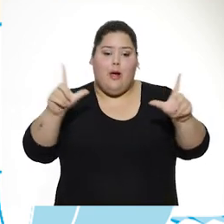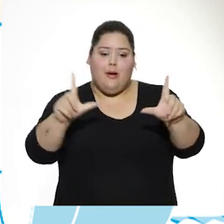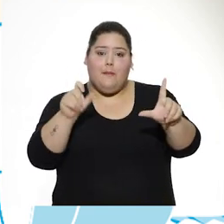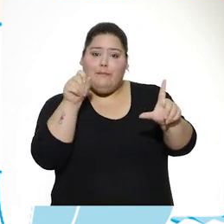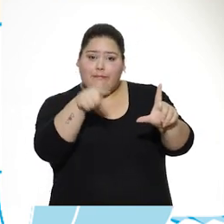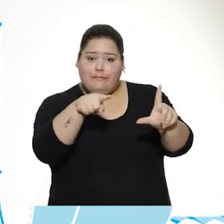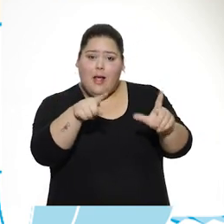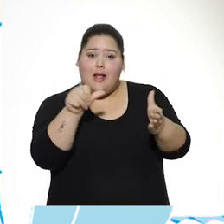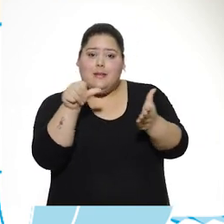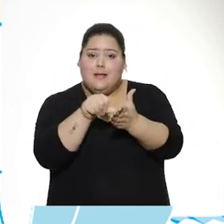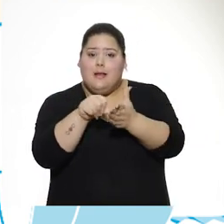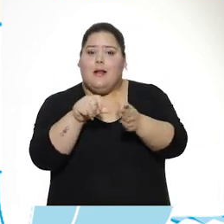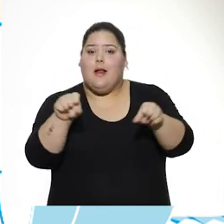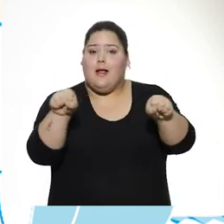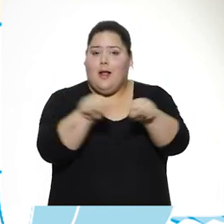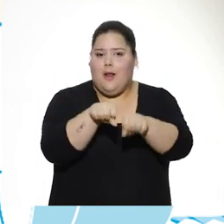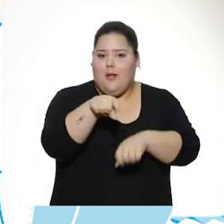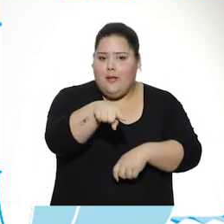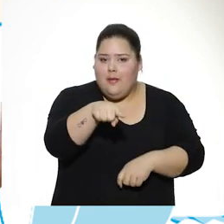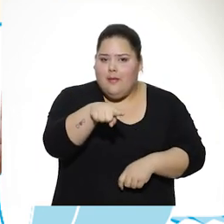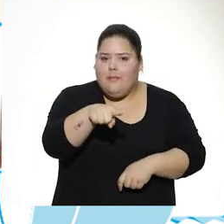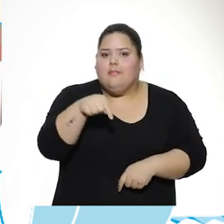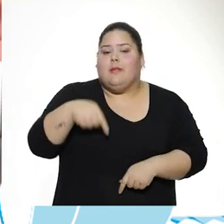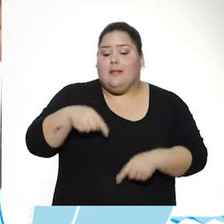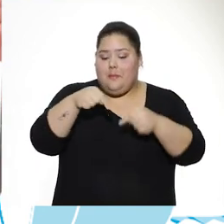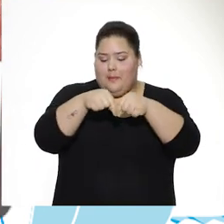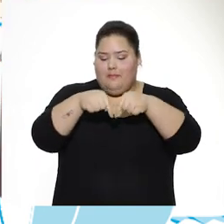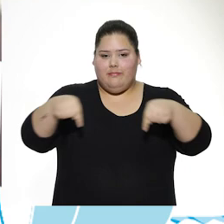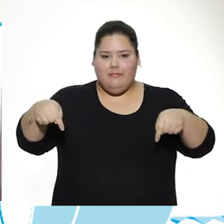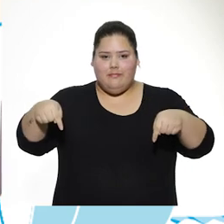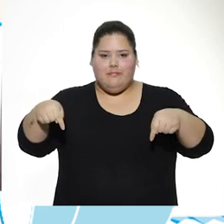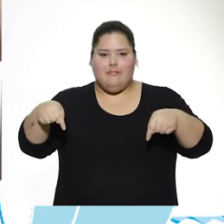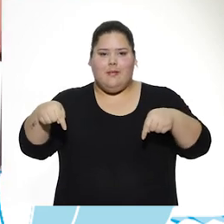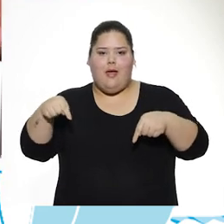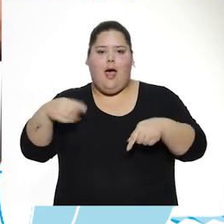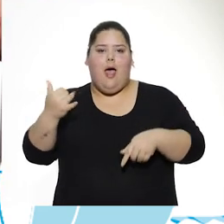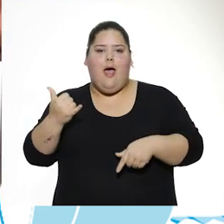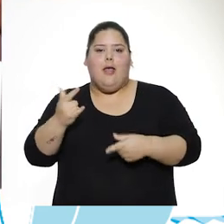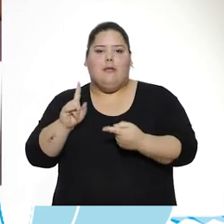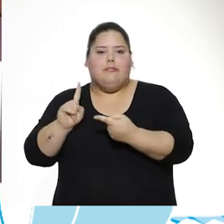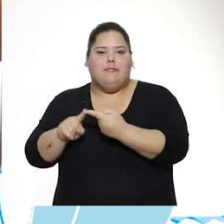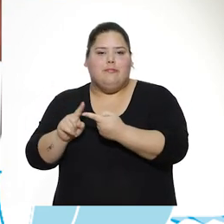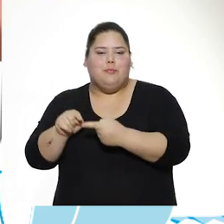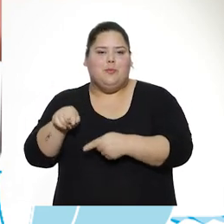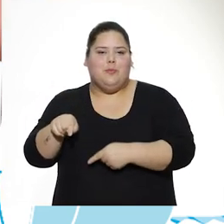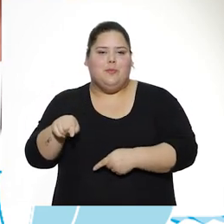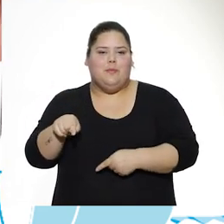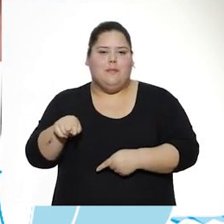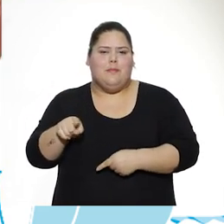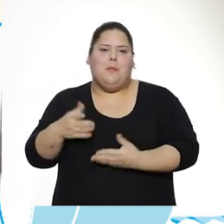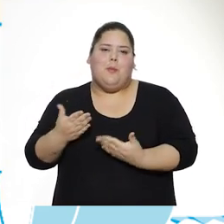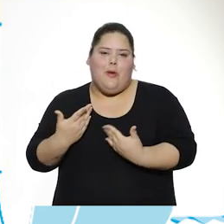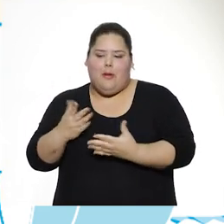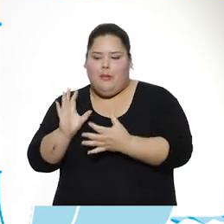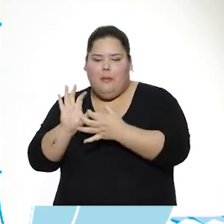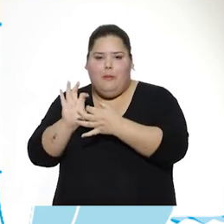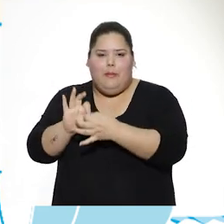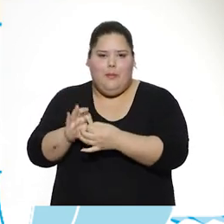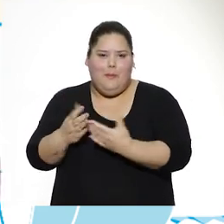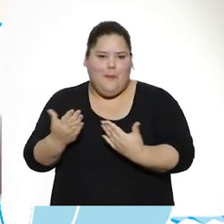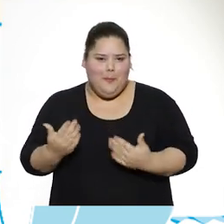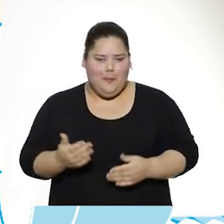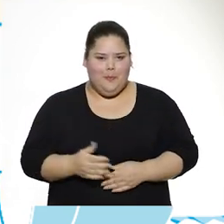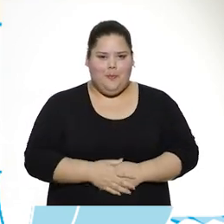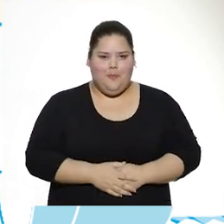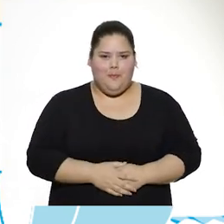ahí, en tu señal de cable local y también acá, donde figuran las vías de comunicación para entablar una